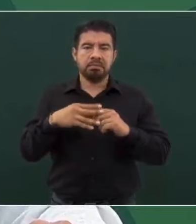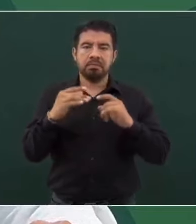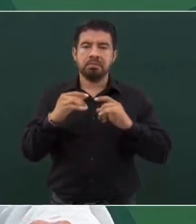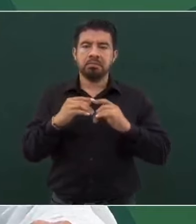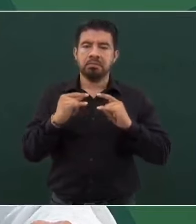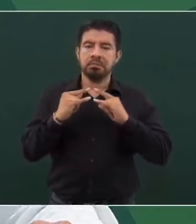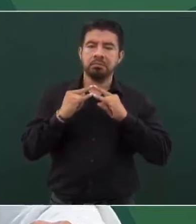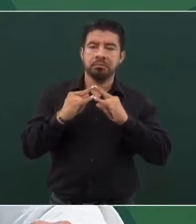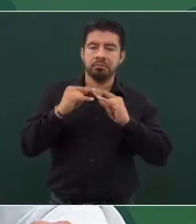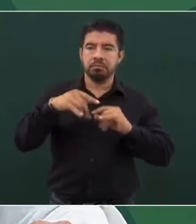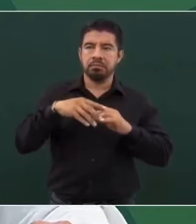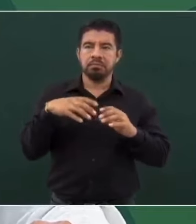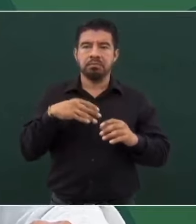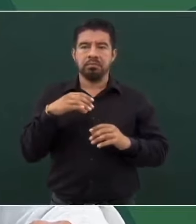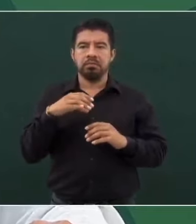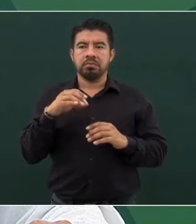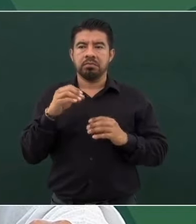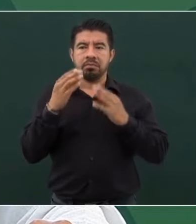de la Policía Federal.